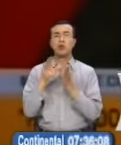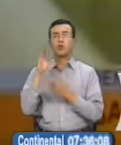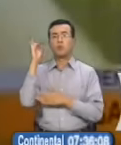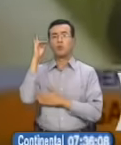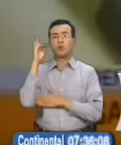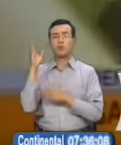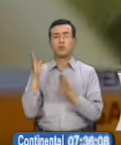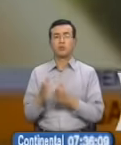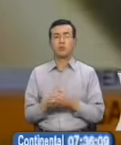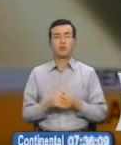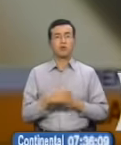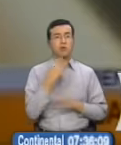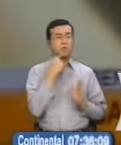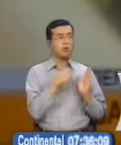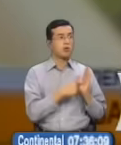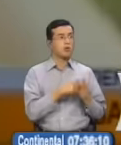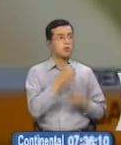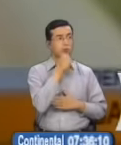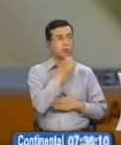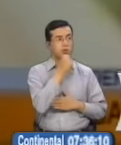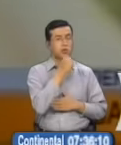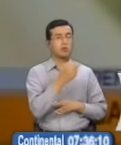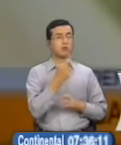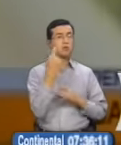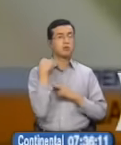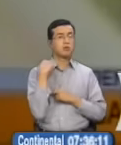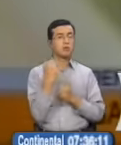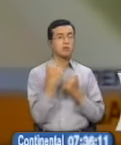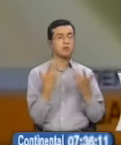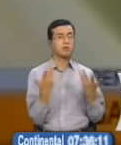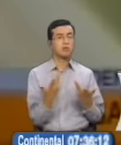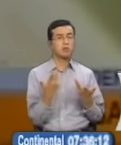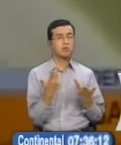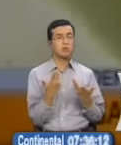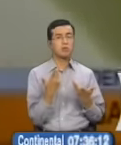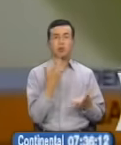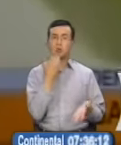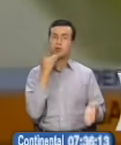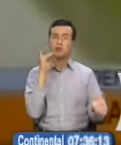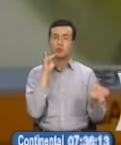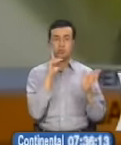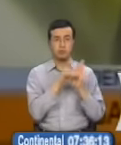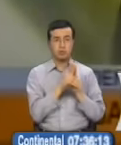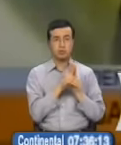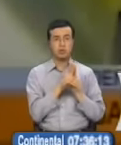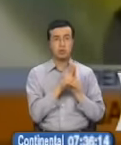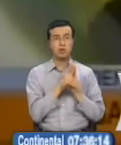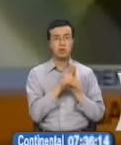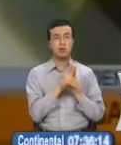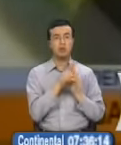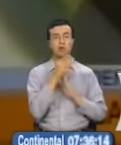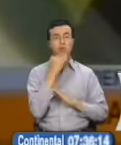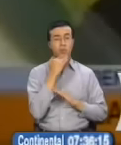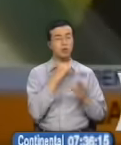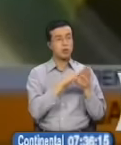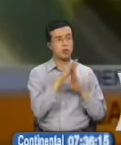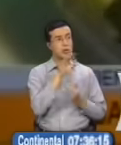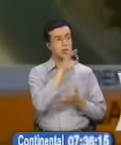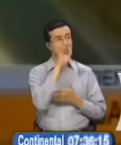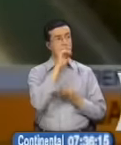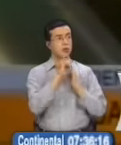boliviana. Si hubiera sido un periodista responsable, tenía que denunciar. Ese era invitado, estaba en una